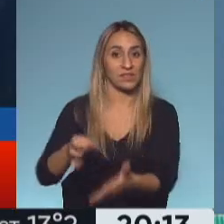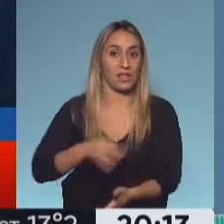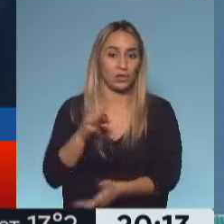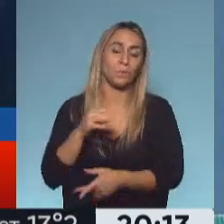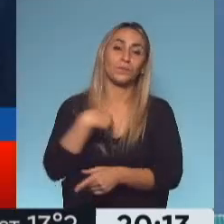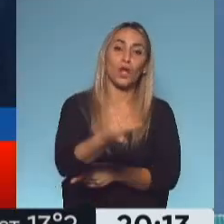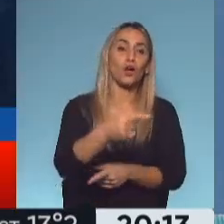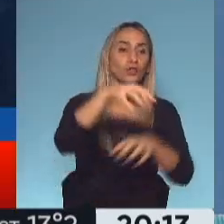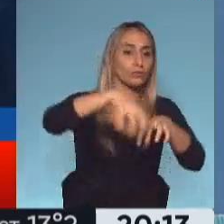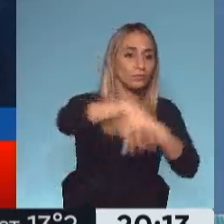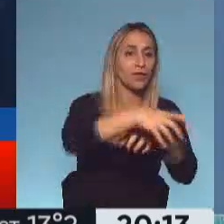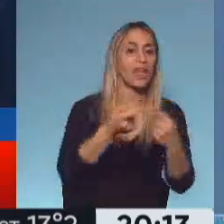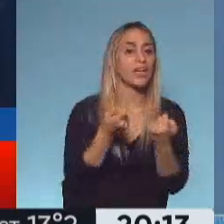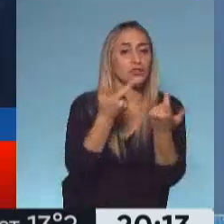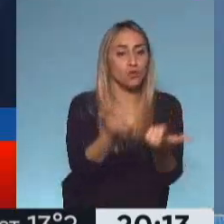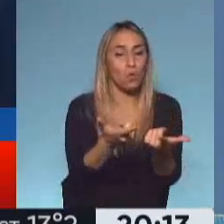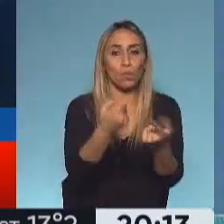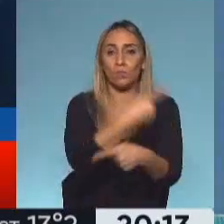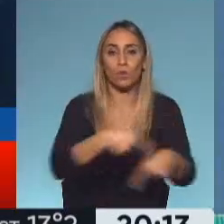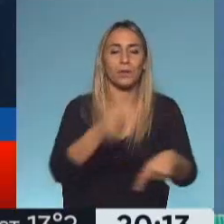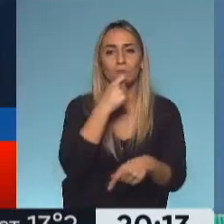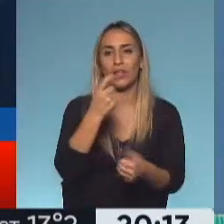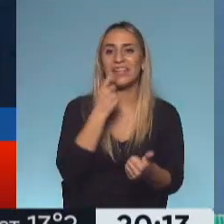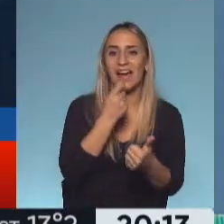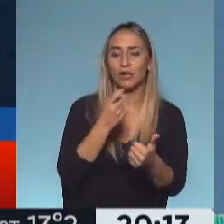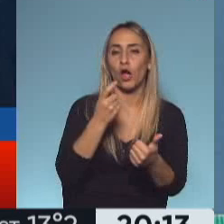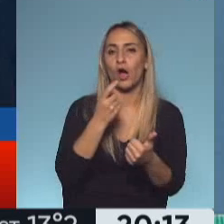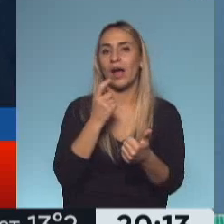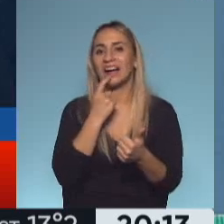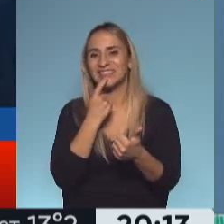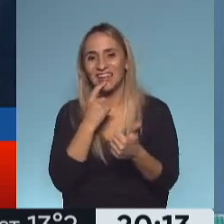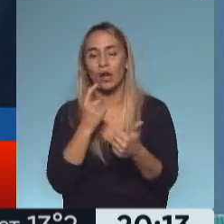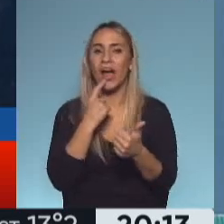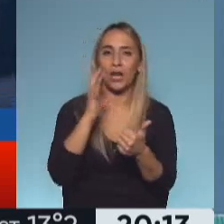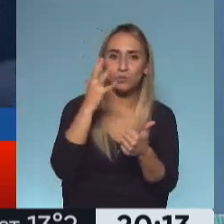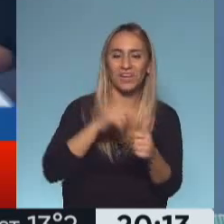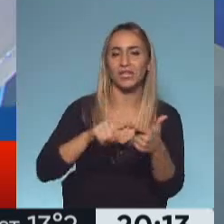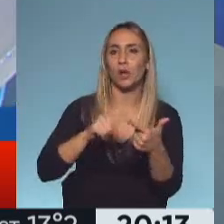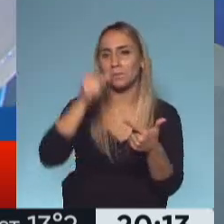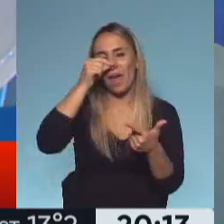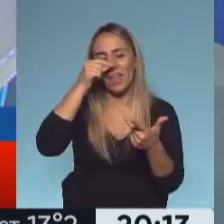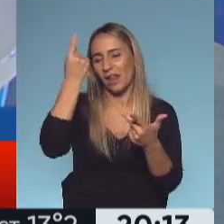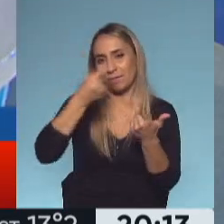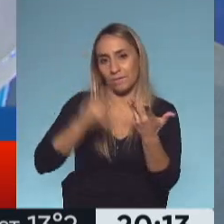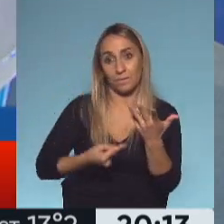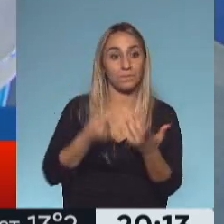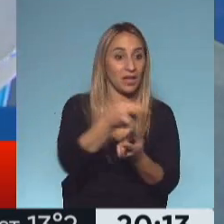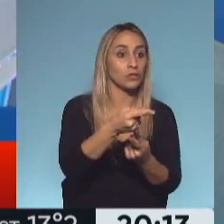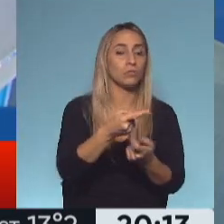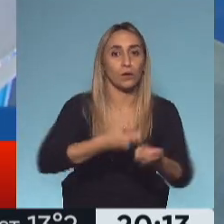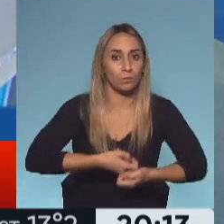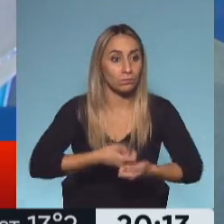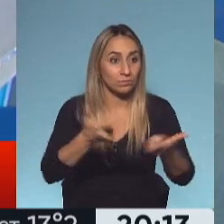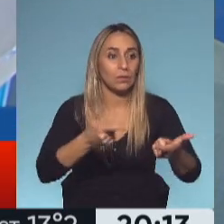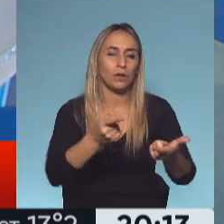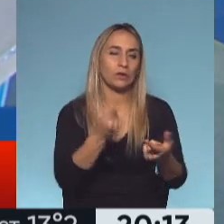diferentes proveedores de insumos de uso difundido, hierro, acero, aluminio, madera. Es decir, este es el esquema. Tenemos un shock muy